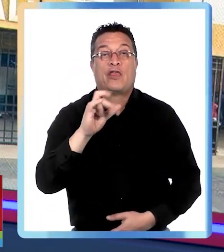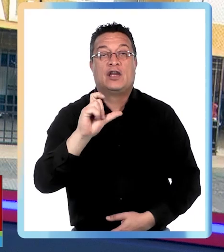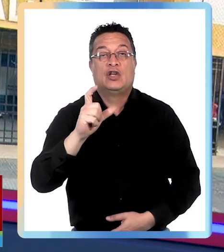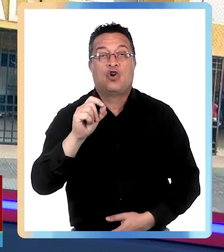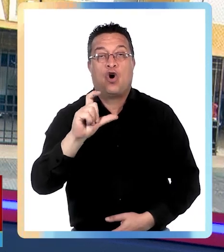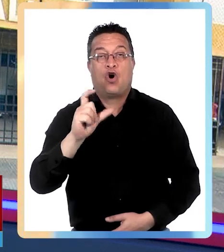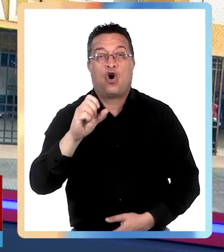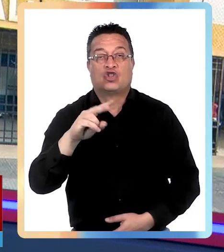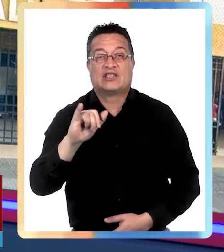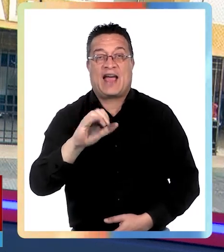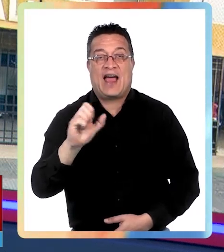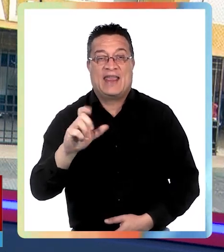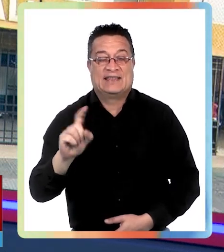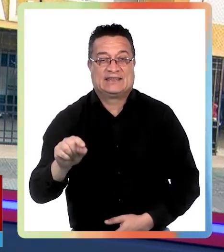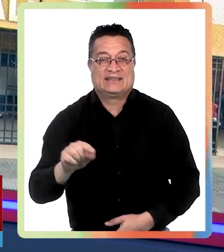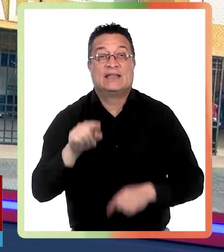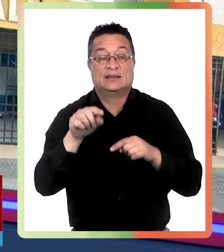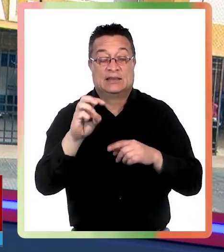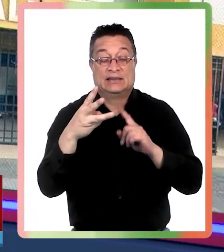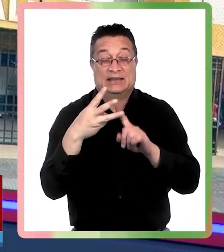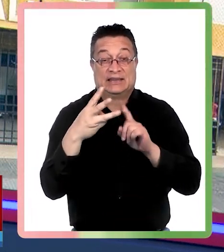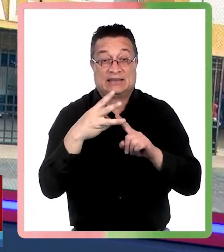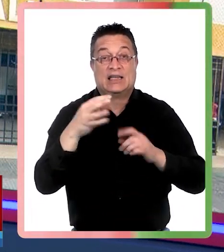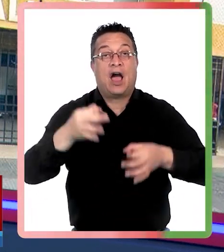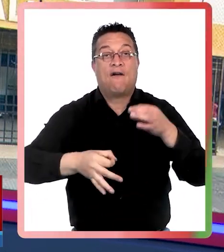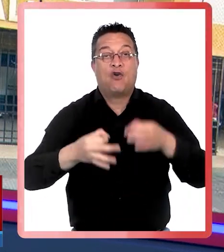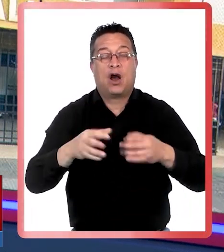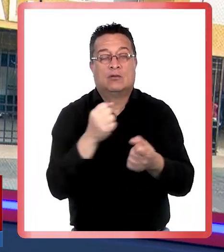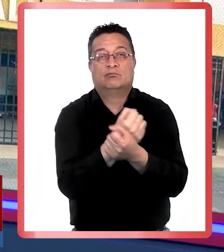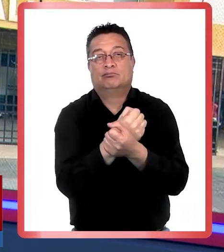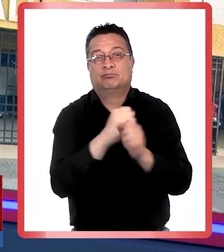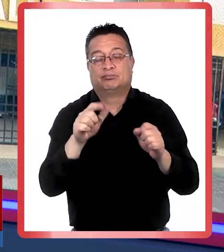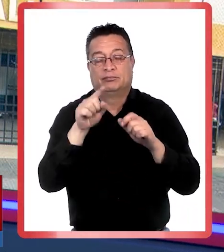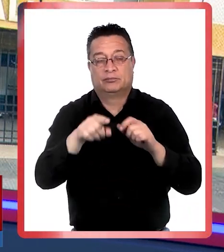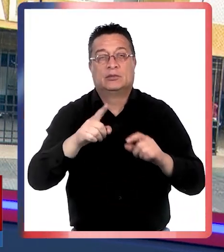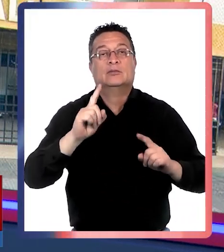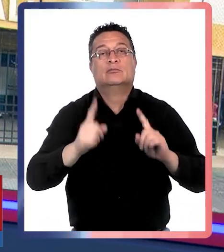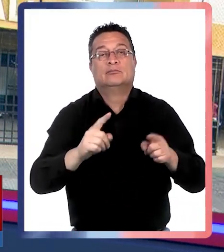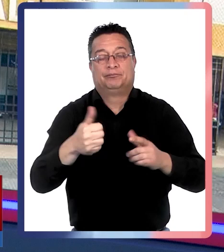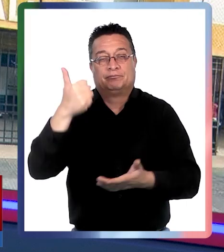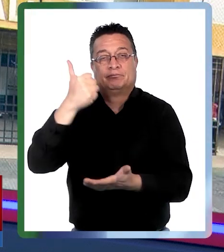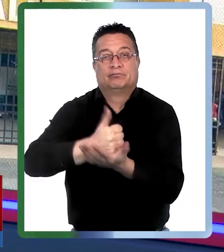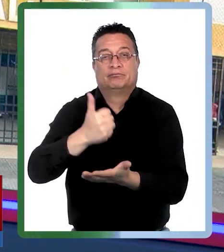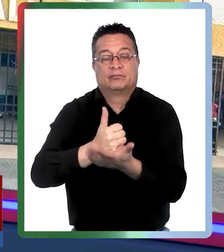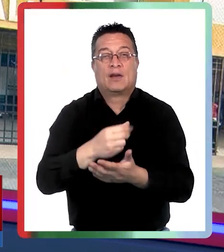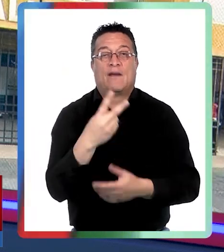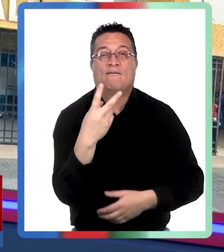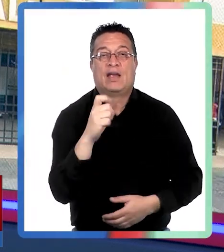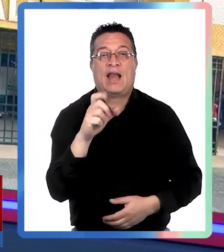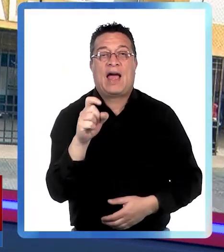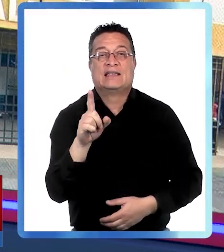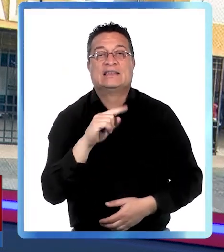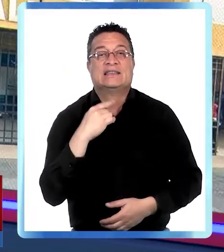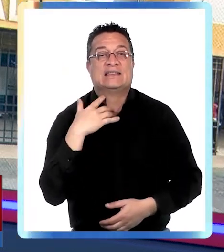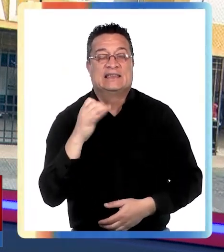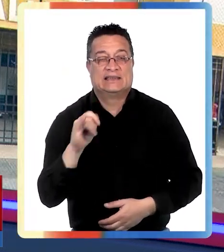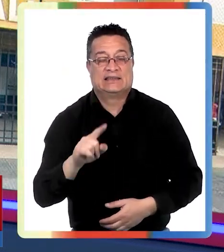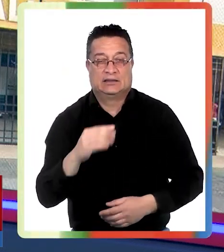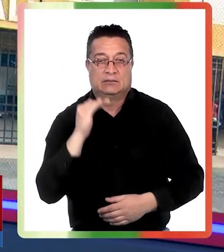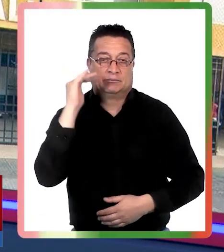Rodrigo González galdames Este es el tercer abogado que deja la dirección jurídica bajo el mando del alcalde Jonathan